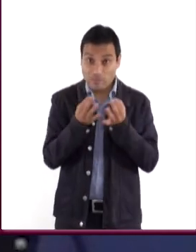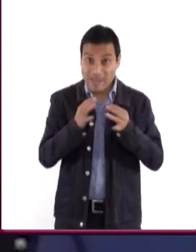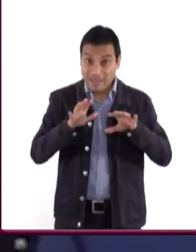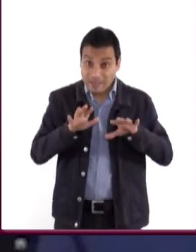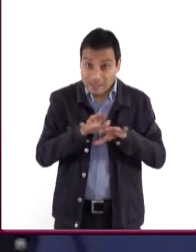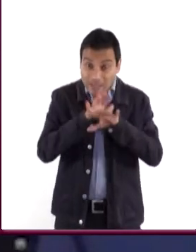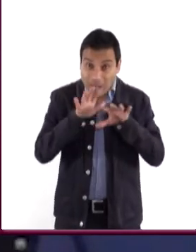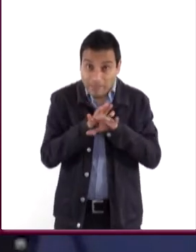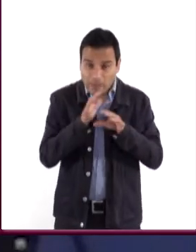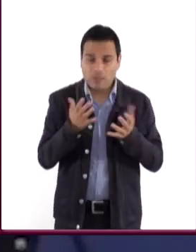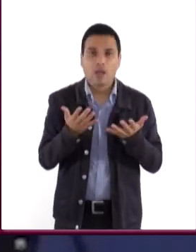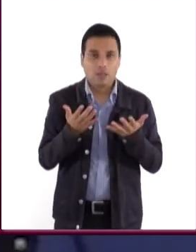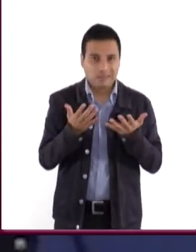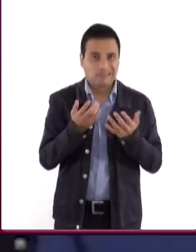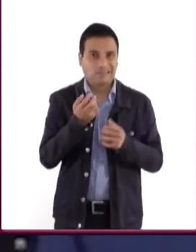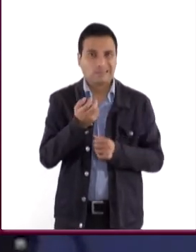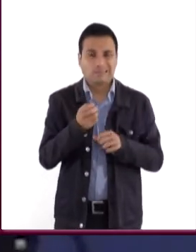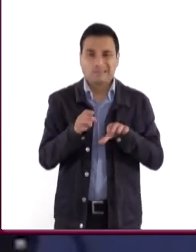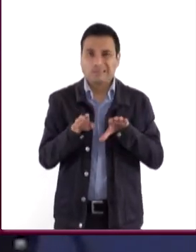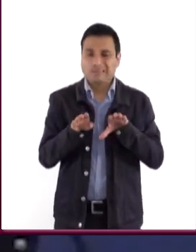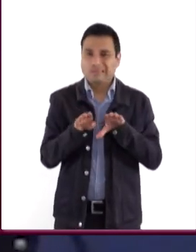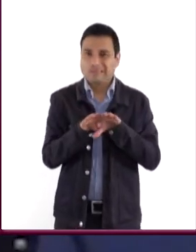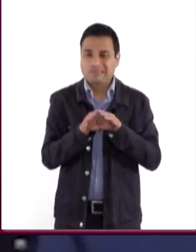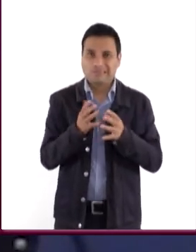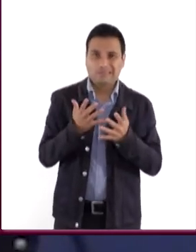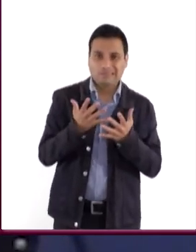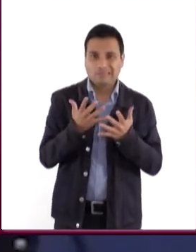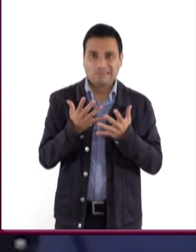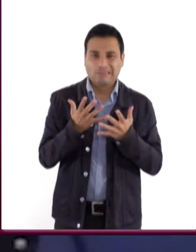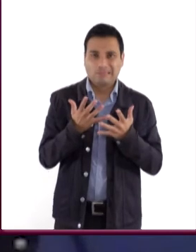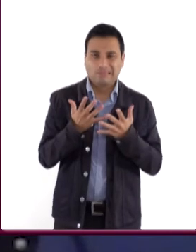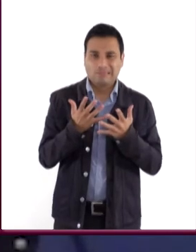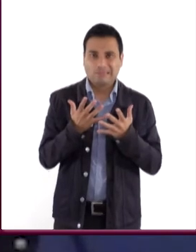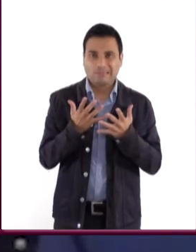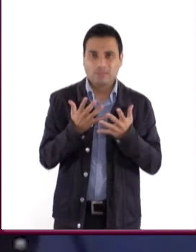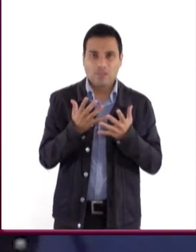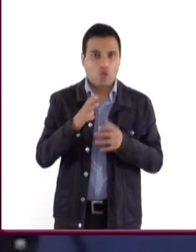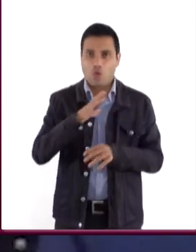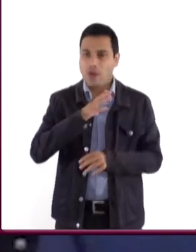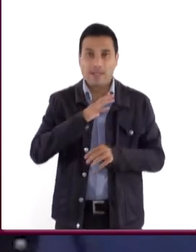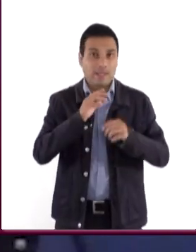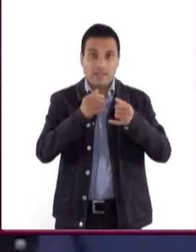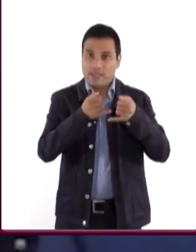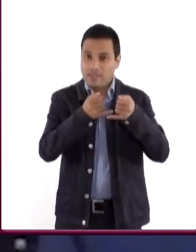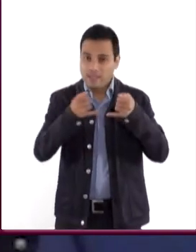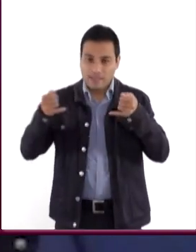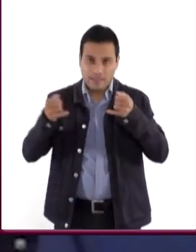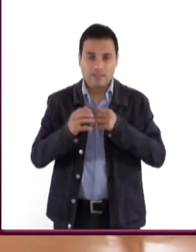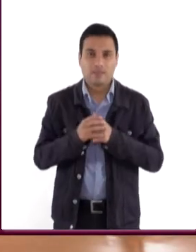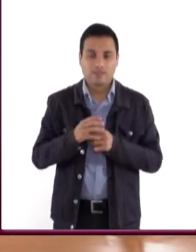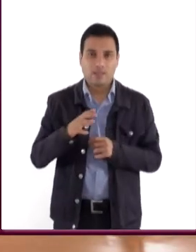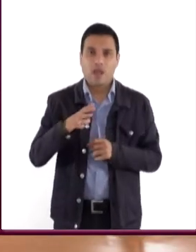se empieza, por ejemplo, en un volumen, ya no es un fenómeno lineal, ya empieza a tener